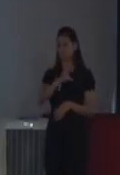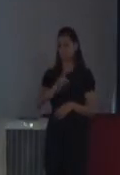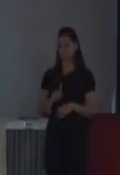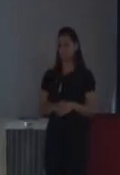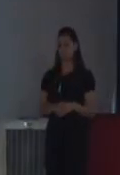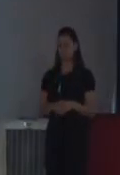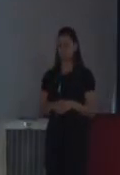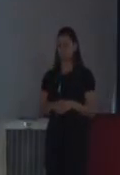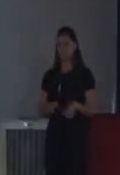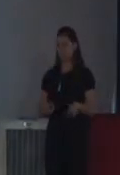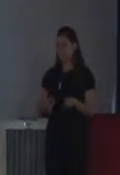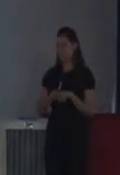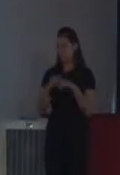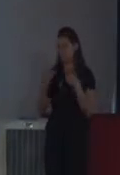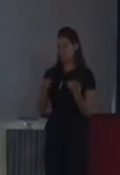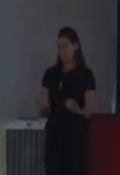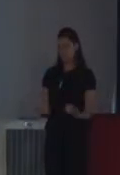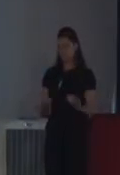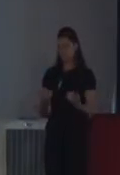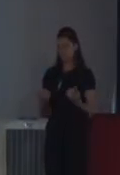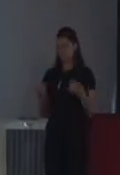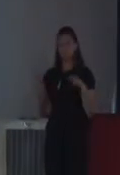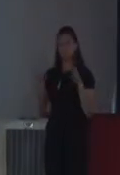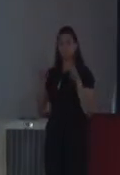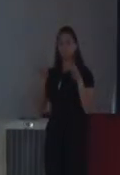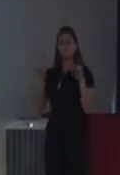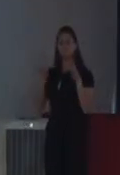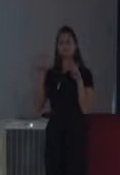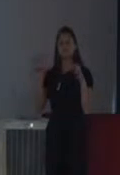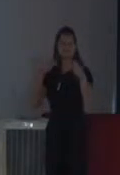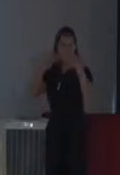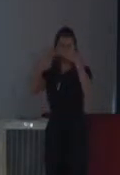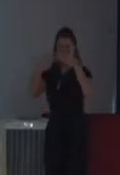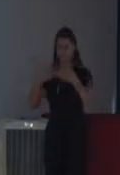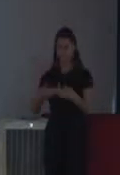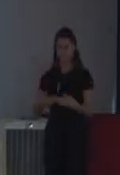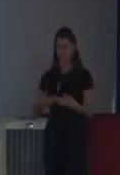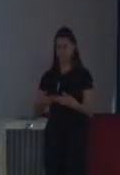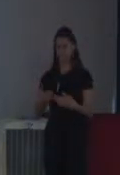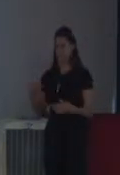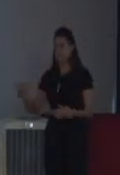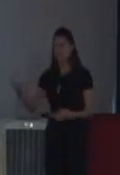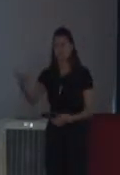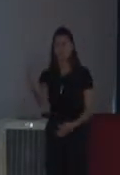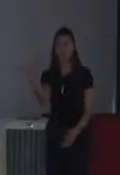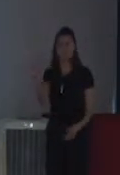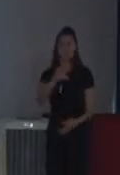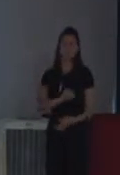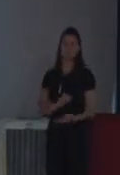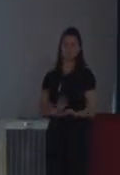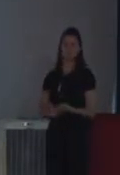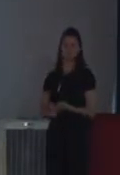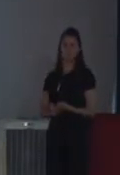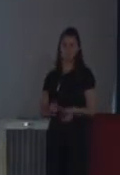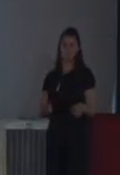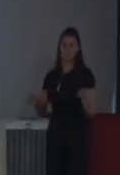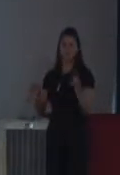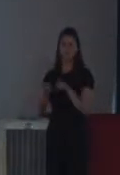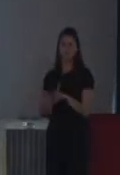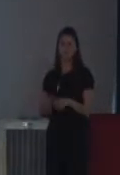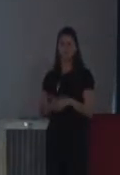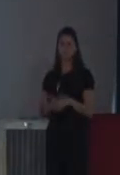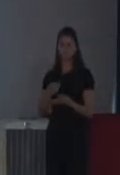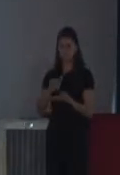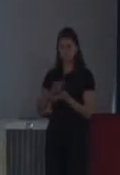como en este momento se está viendo el tema de la discapacidad. En ese orden de